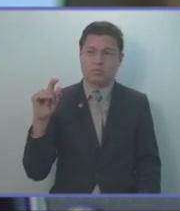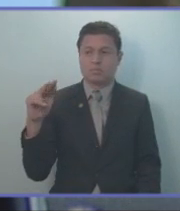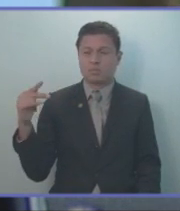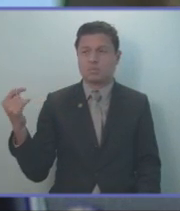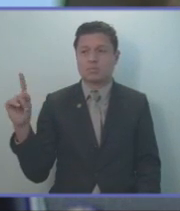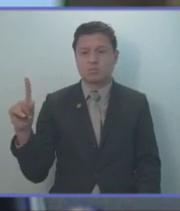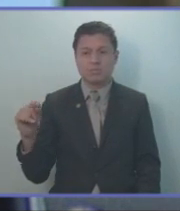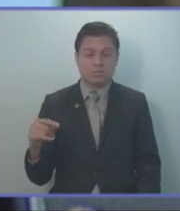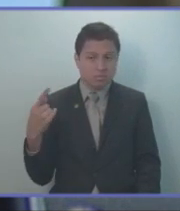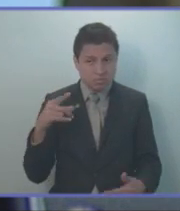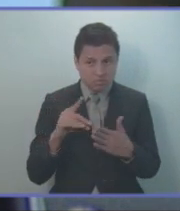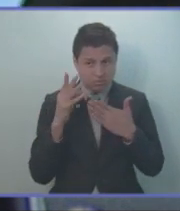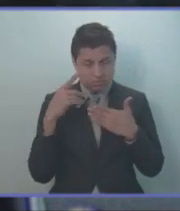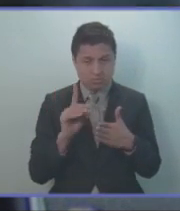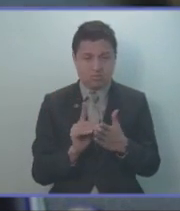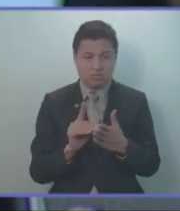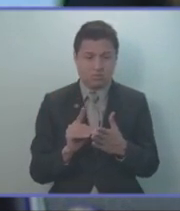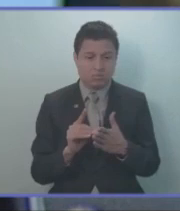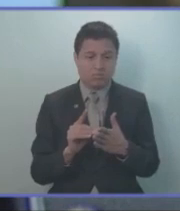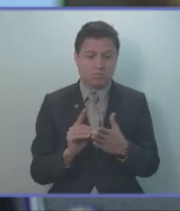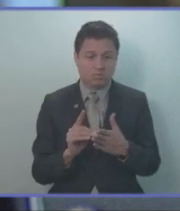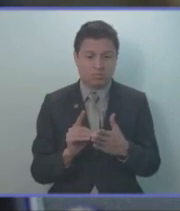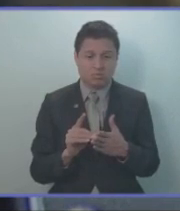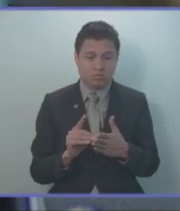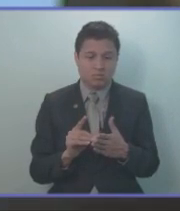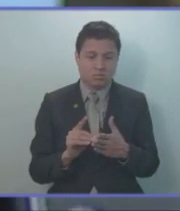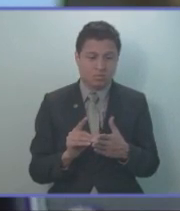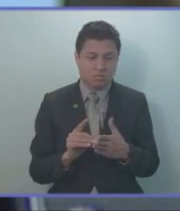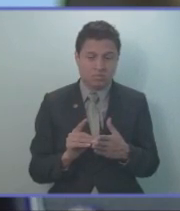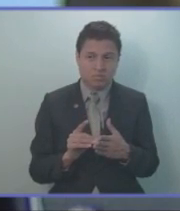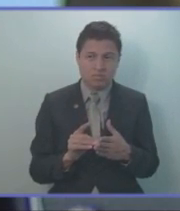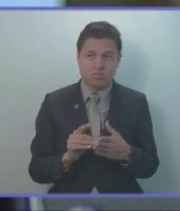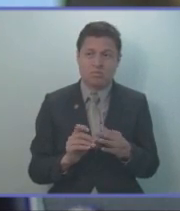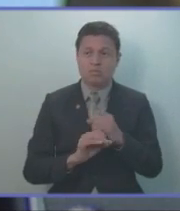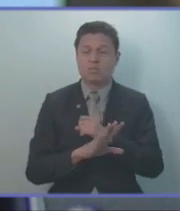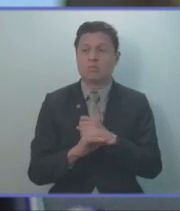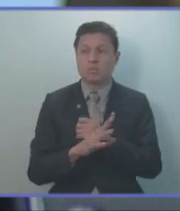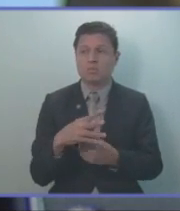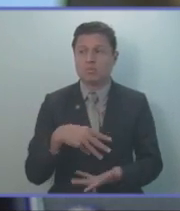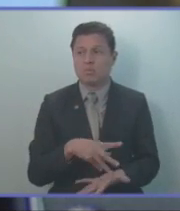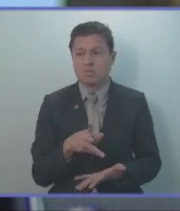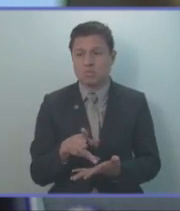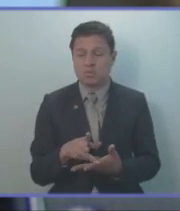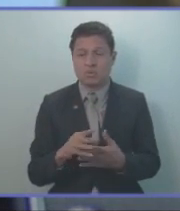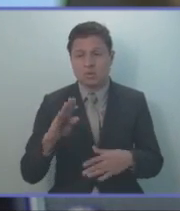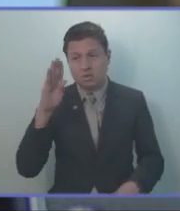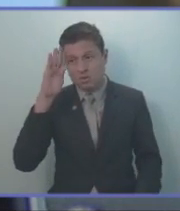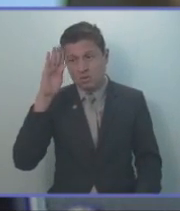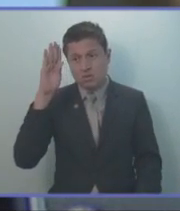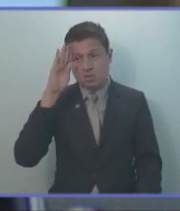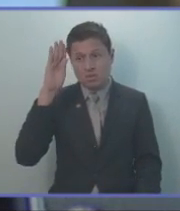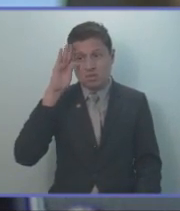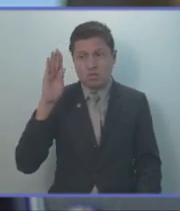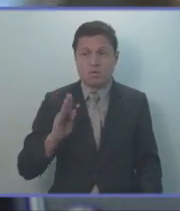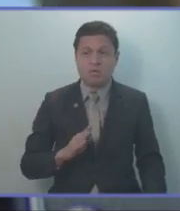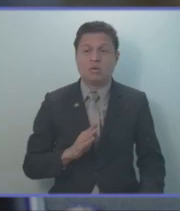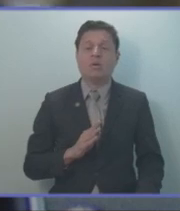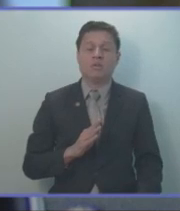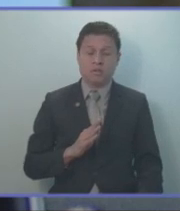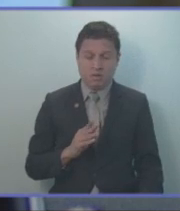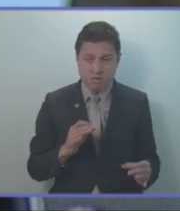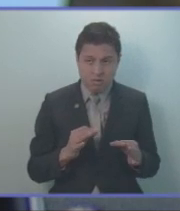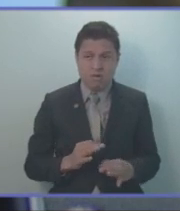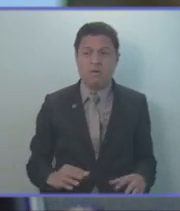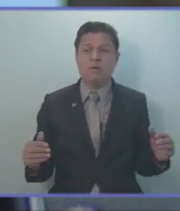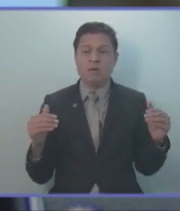942-7-2013-1, moción de varios diputados del FMLN, en el sentido se emita pronunciamiento saludando los esfuerzos